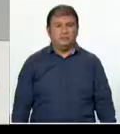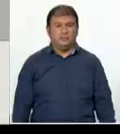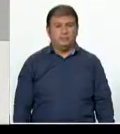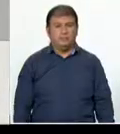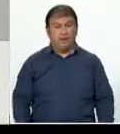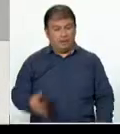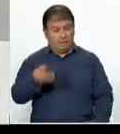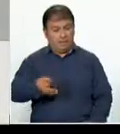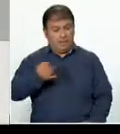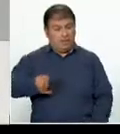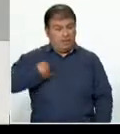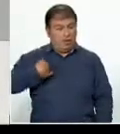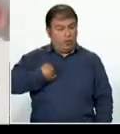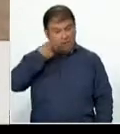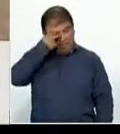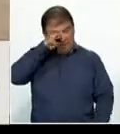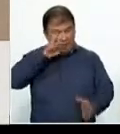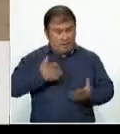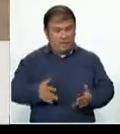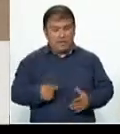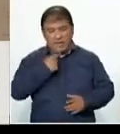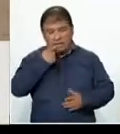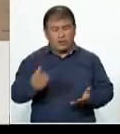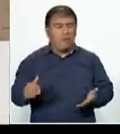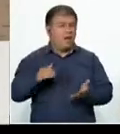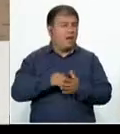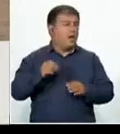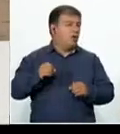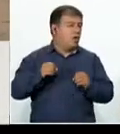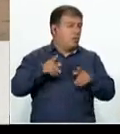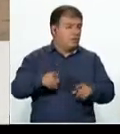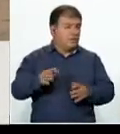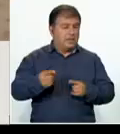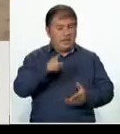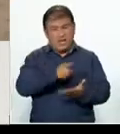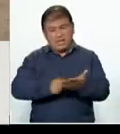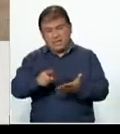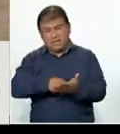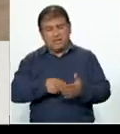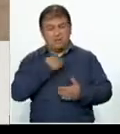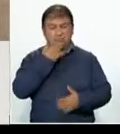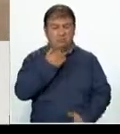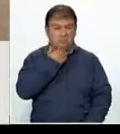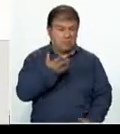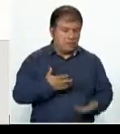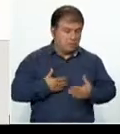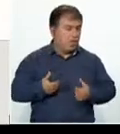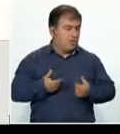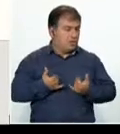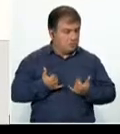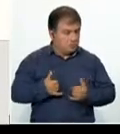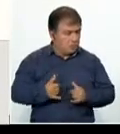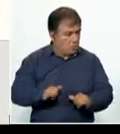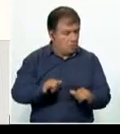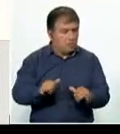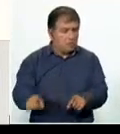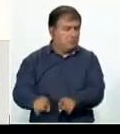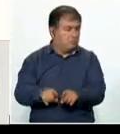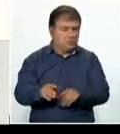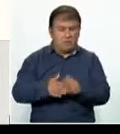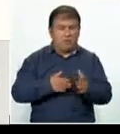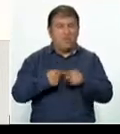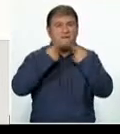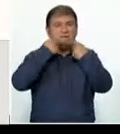Lo cierto es que la joven mexicana ha dejado saber en más de una oportunidad que las críticas no le importan y está dispuesta a todo con tal de